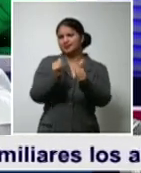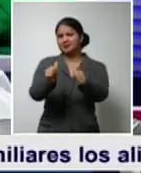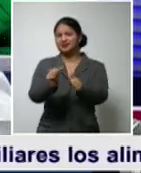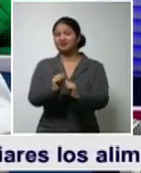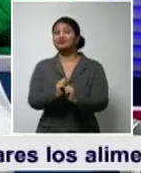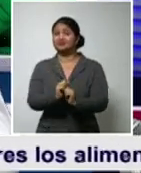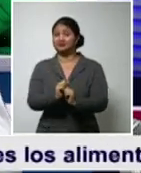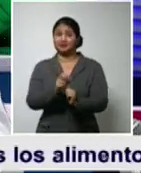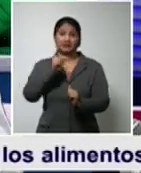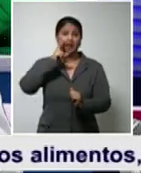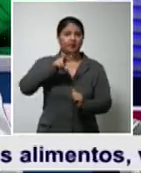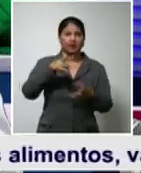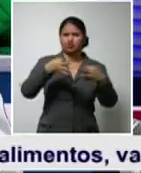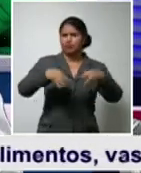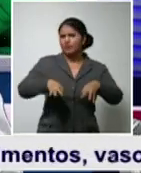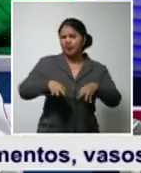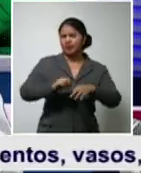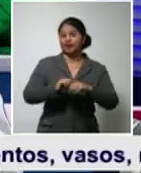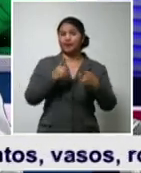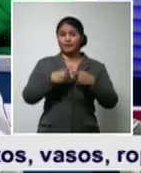la enfermedad.